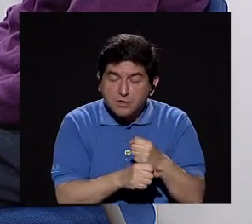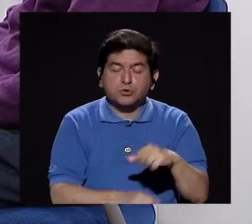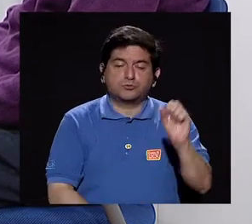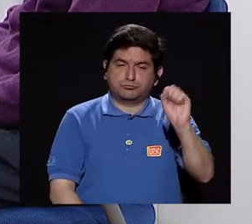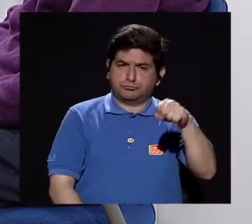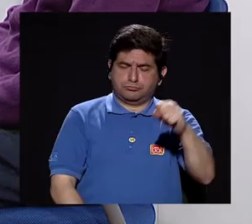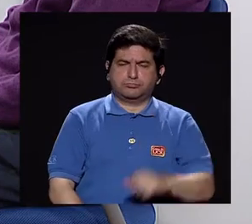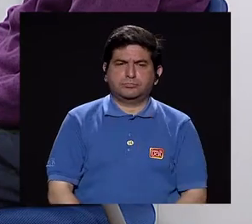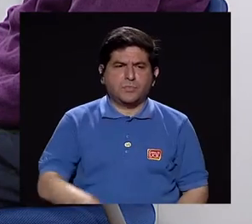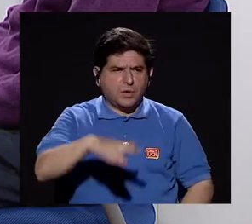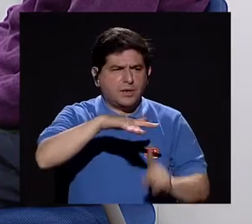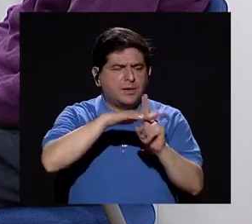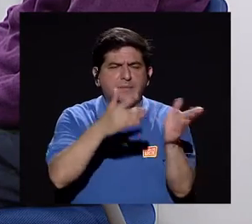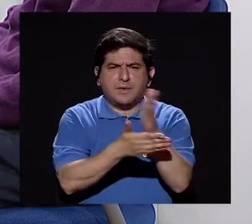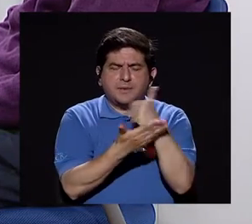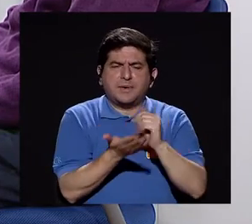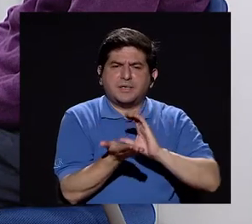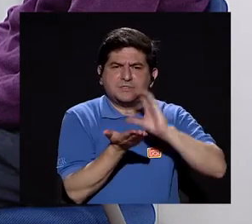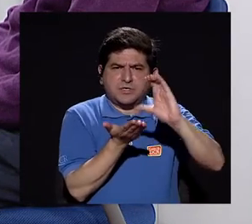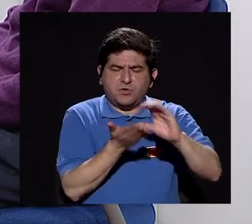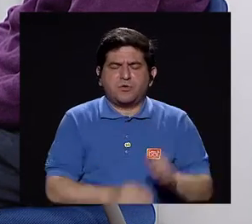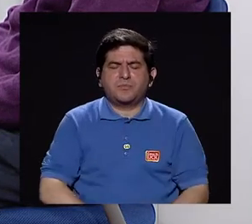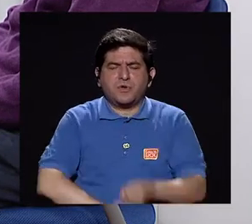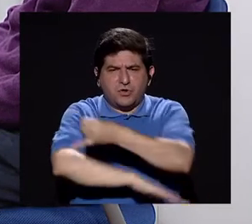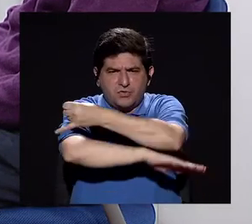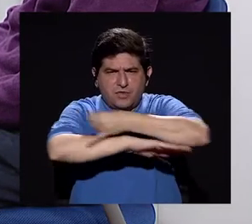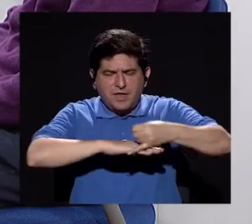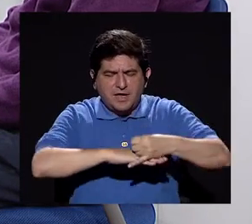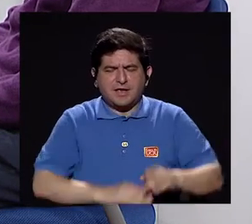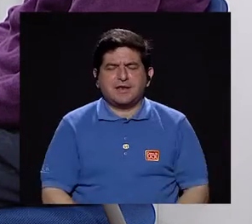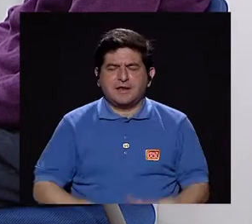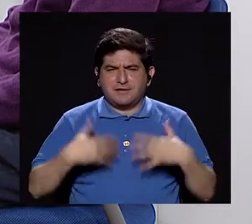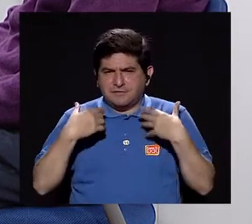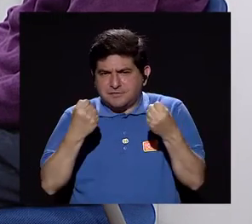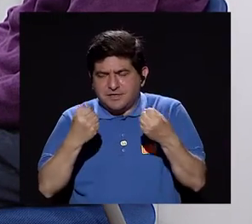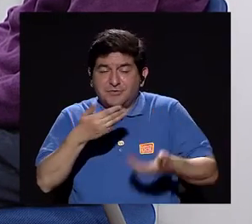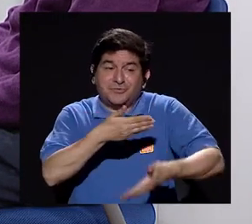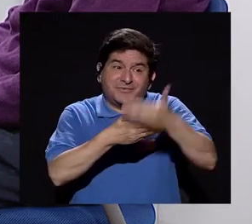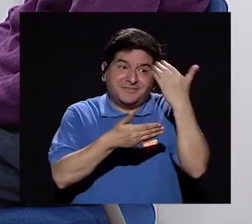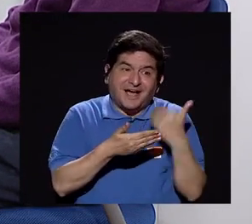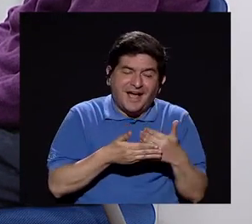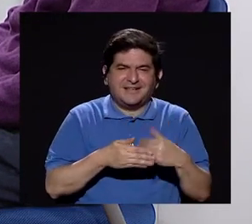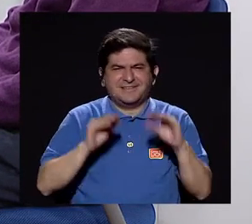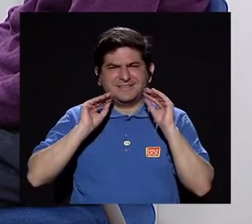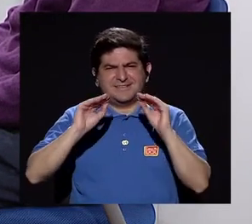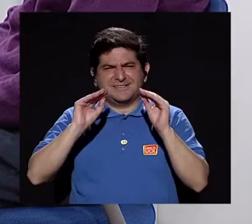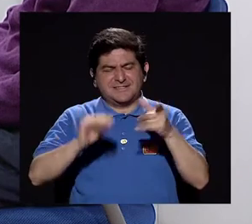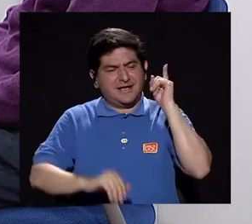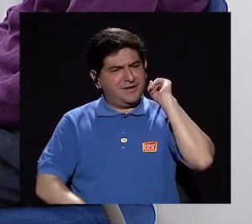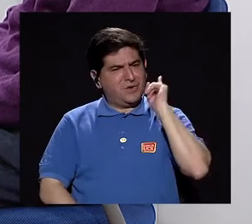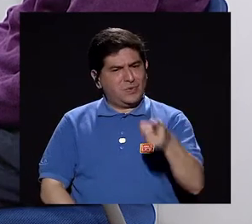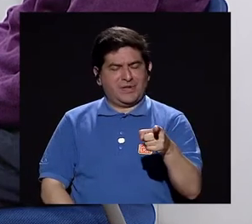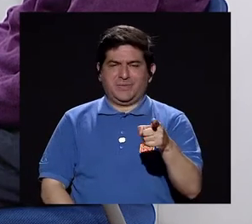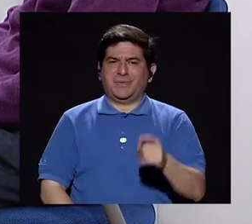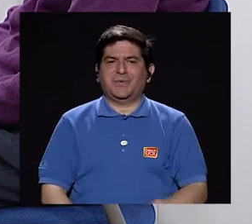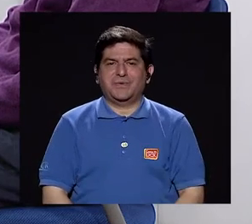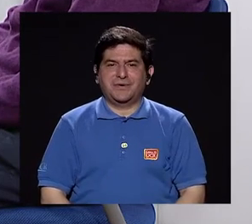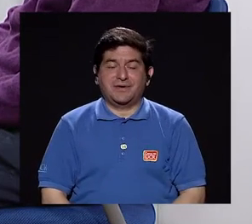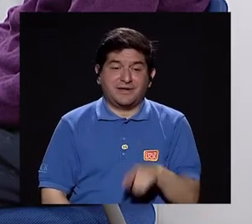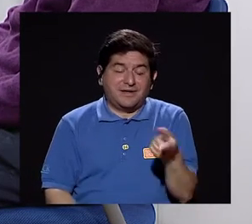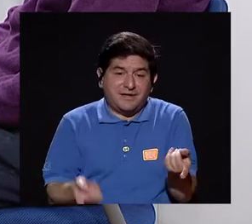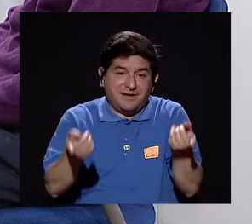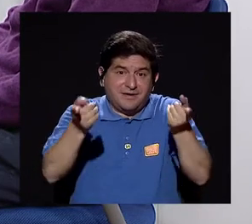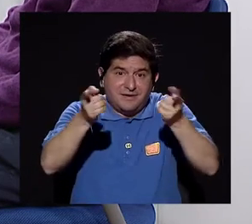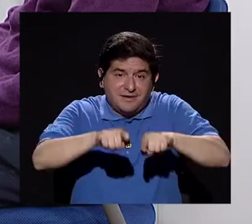surge como parte del curso de ingeniería sanitaria que era un curso que anteriormente se impartirá de manera obligatoria en